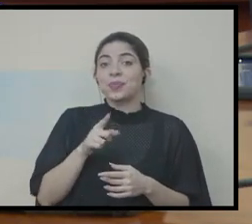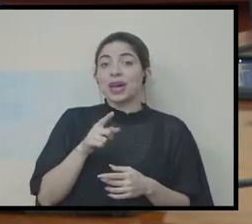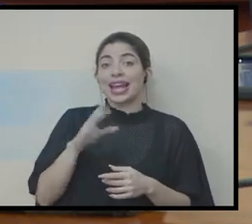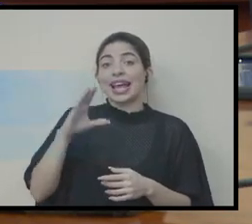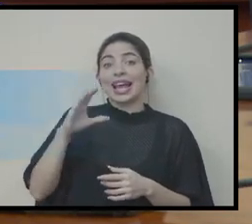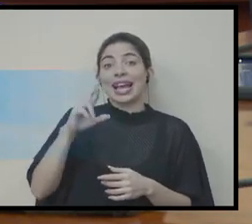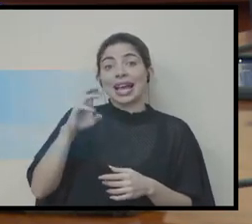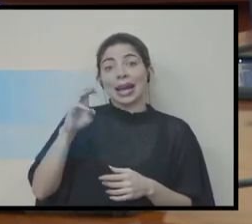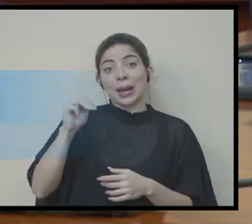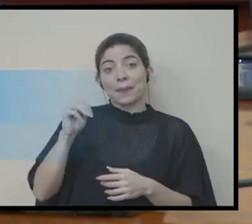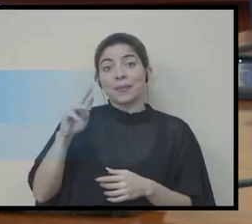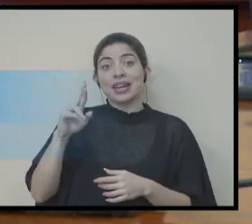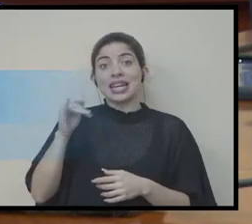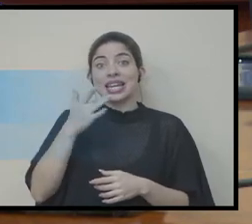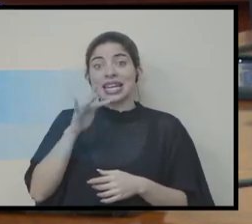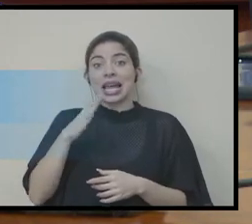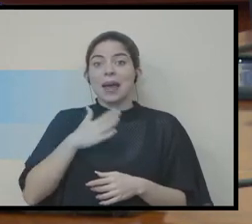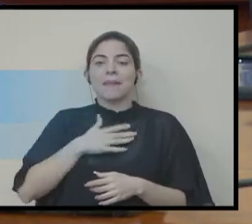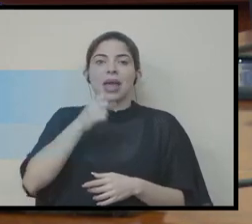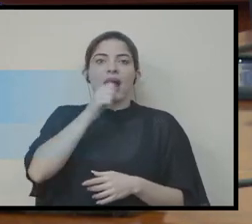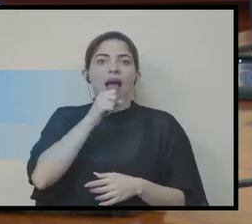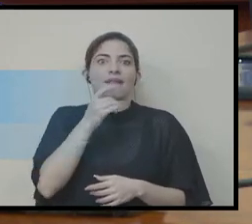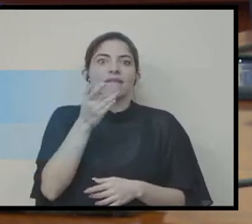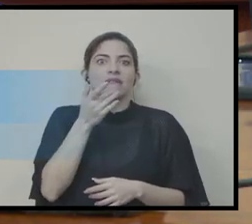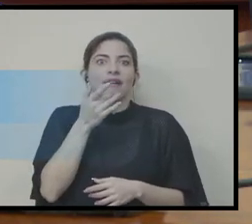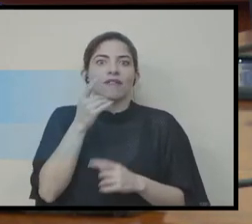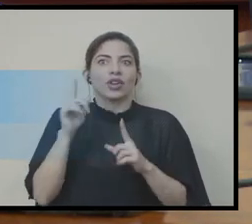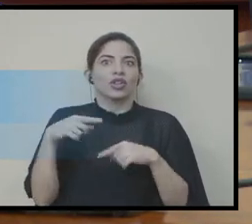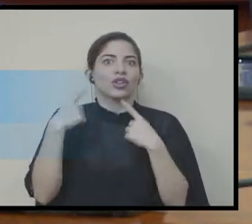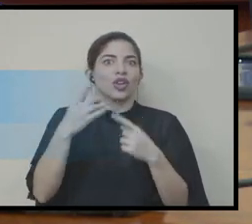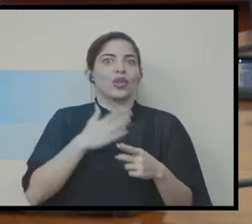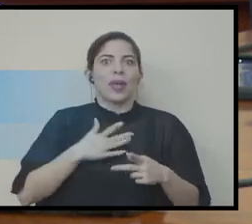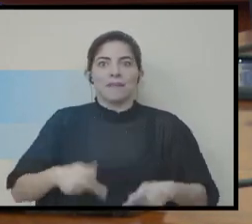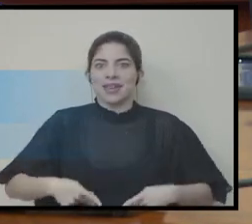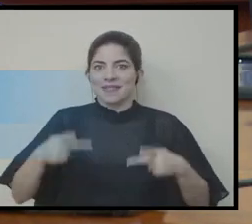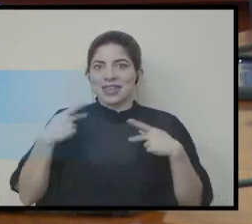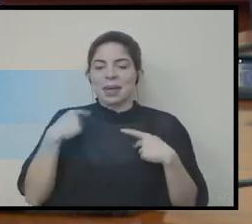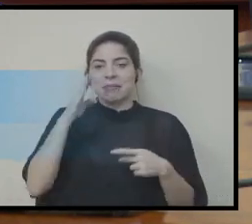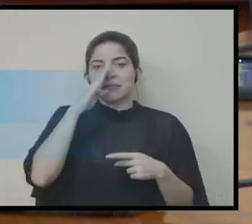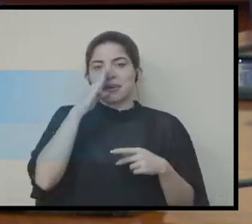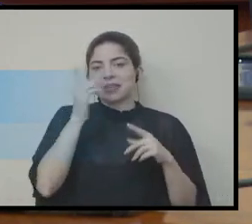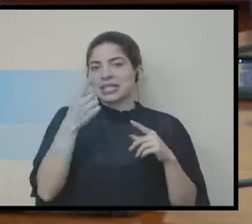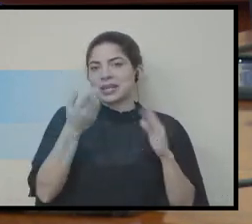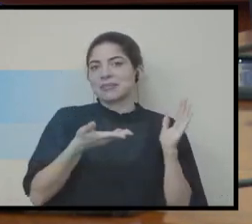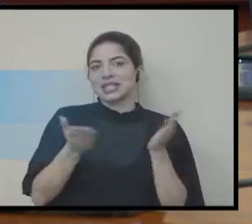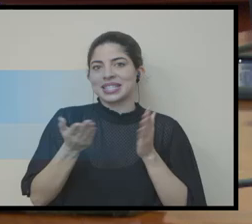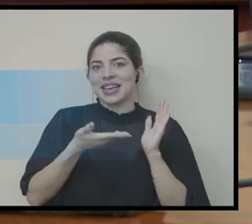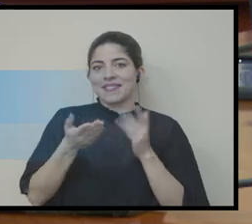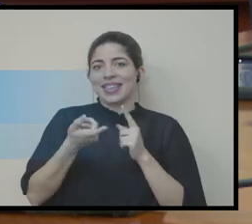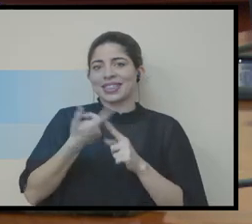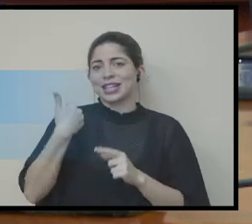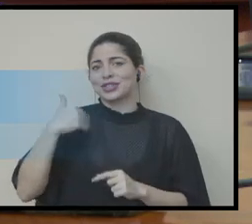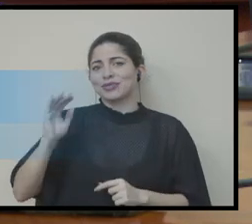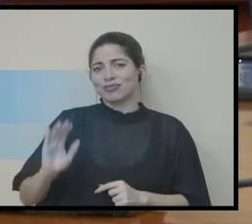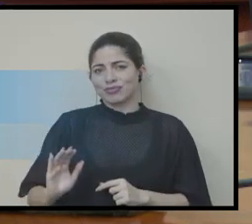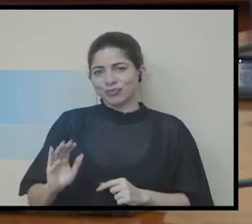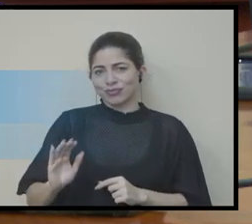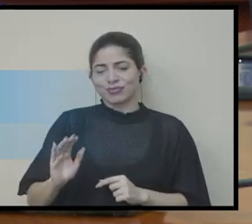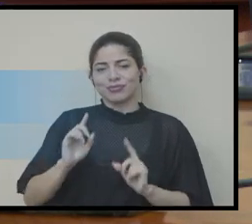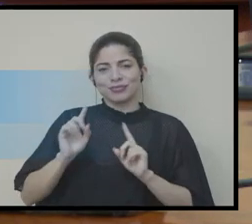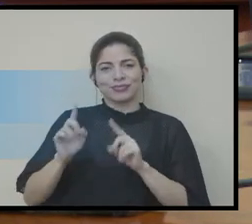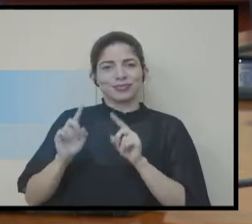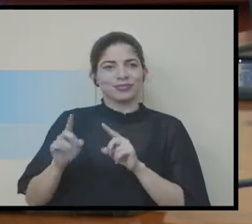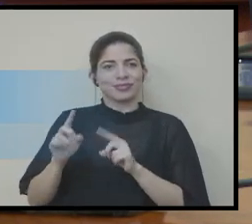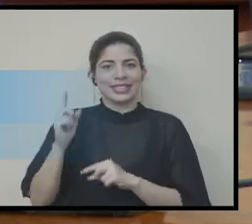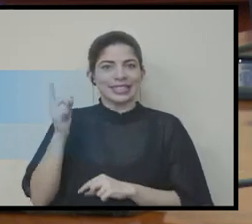Creme Rica ha sido mi heladería favorita de toda la vida. Mi mamá nos llevaba desde que estábamos pequeñitos.